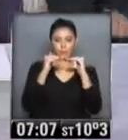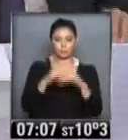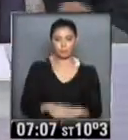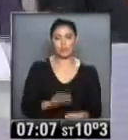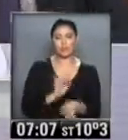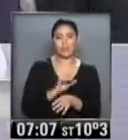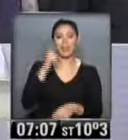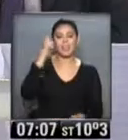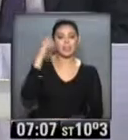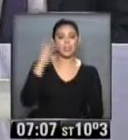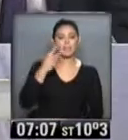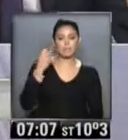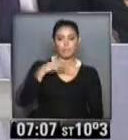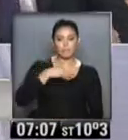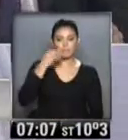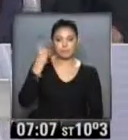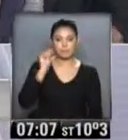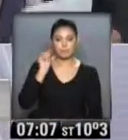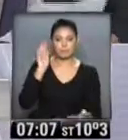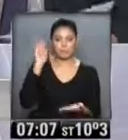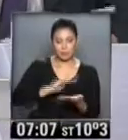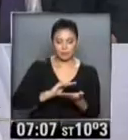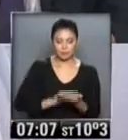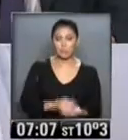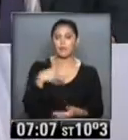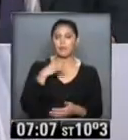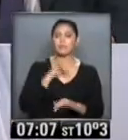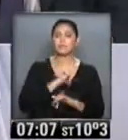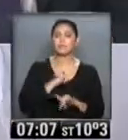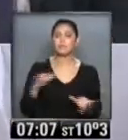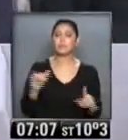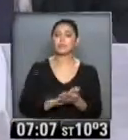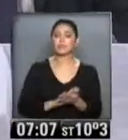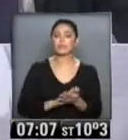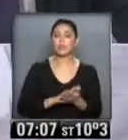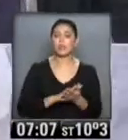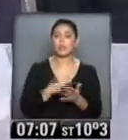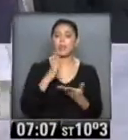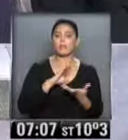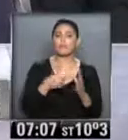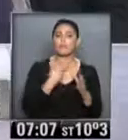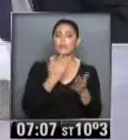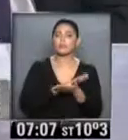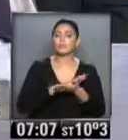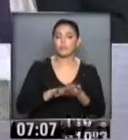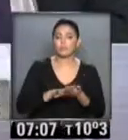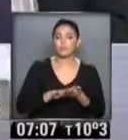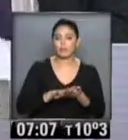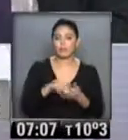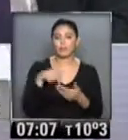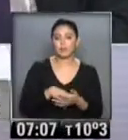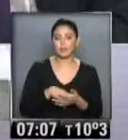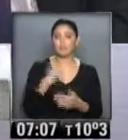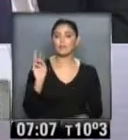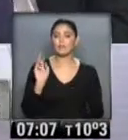10 veces, de 12 a 10 veces. También vamos a estar hablando de lo que es la nueva medida de restricción al